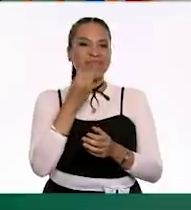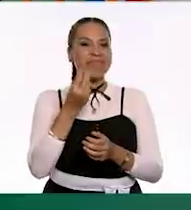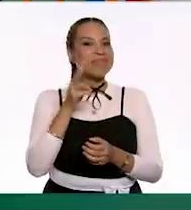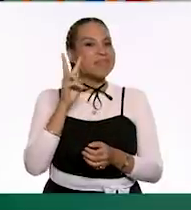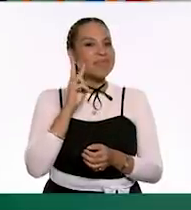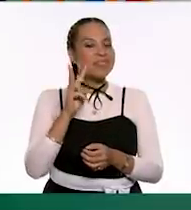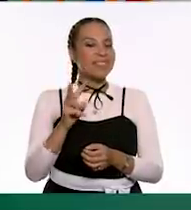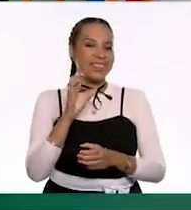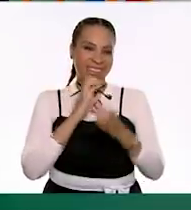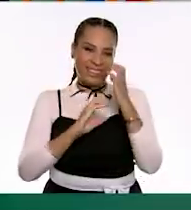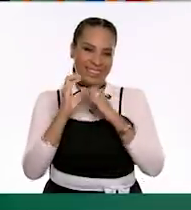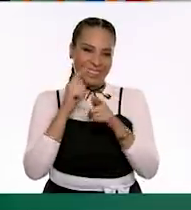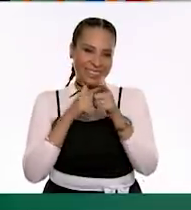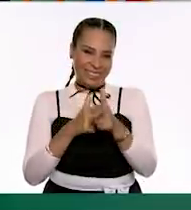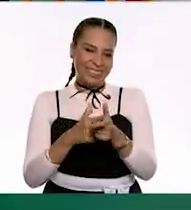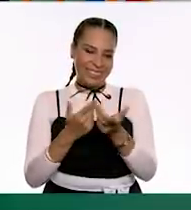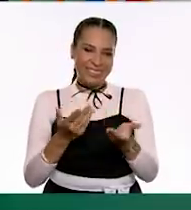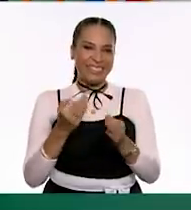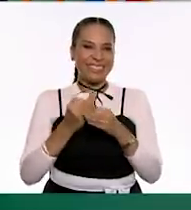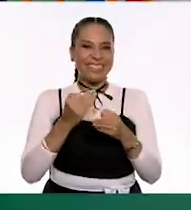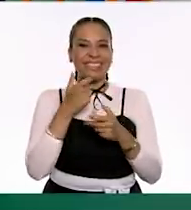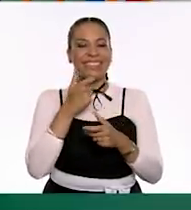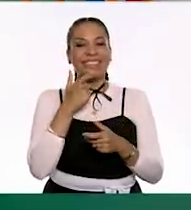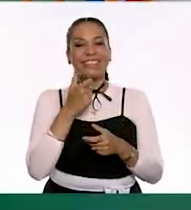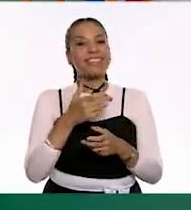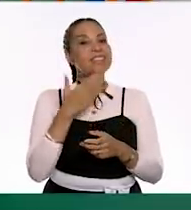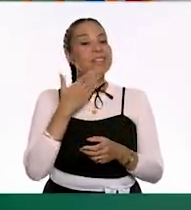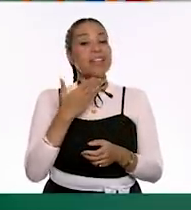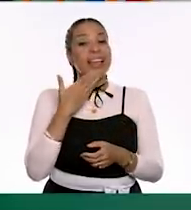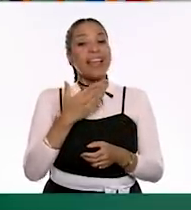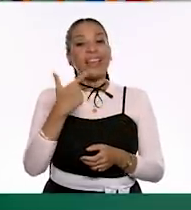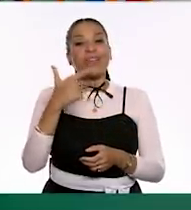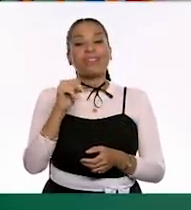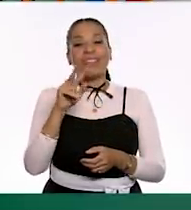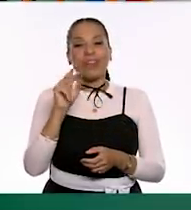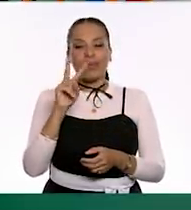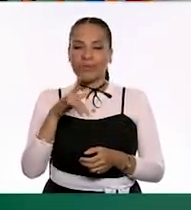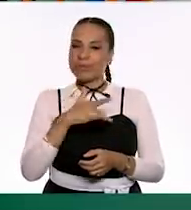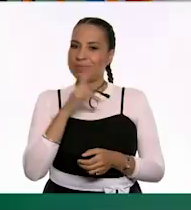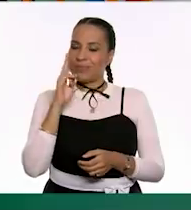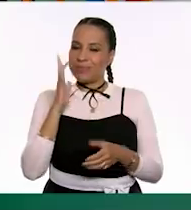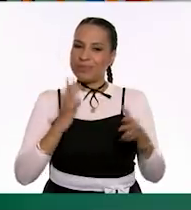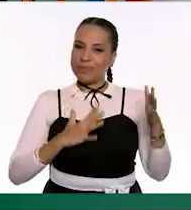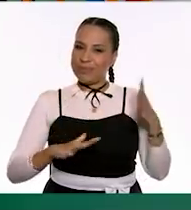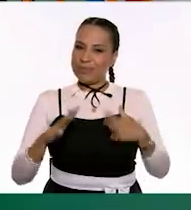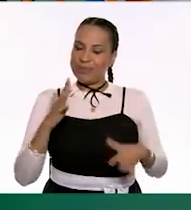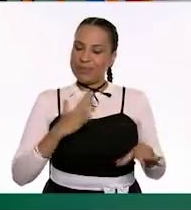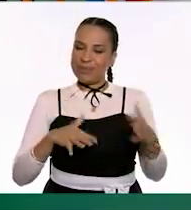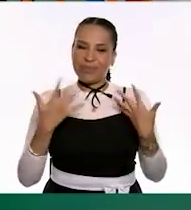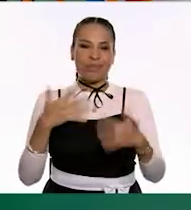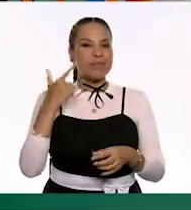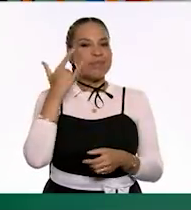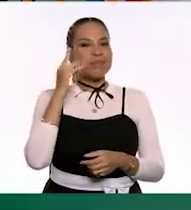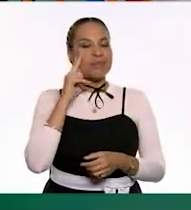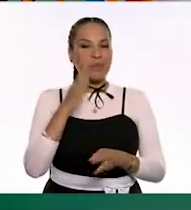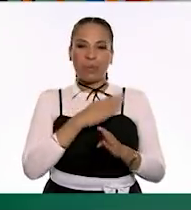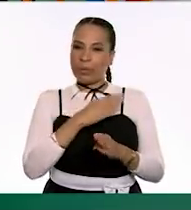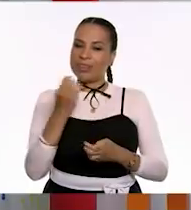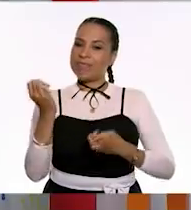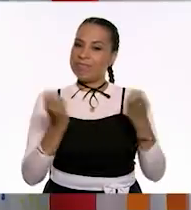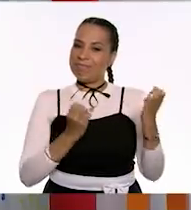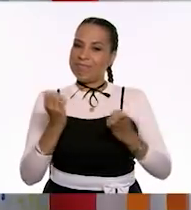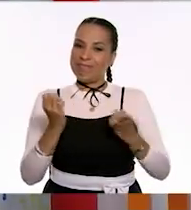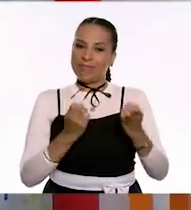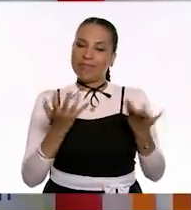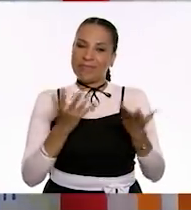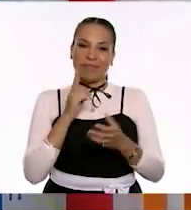Grave. Agudo. Muy bien, no, Gustavo. Bueno, está muy cansado, ¿eh? Oye, pirata. Fue un muy buen ejercicio, la verdad.